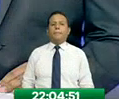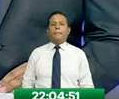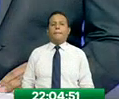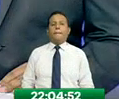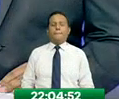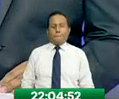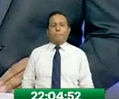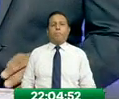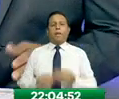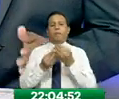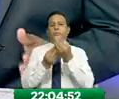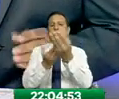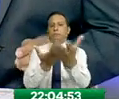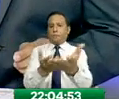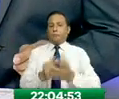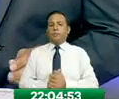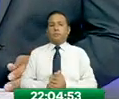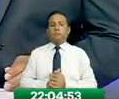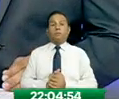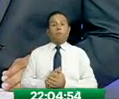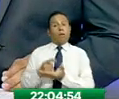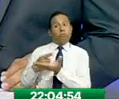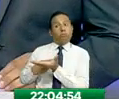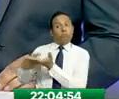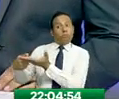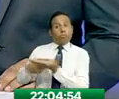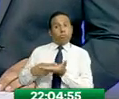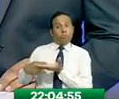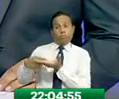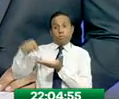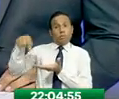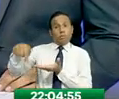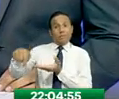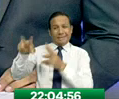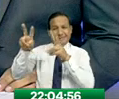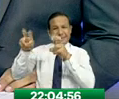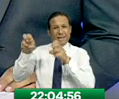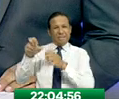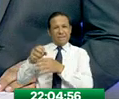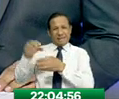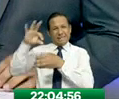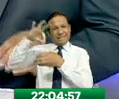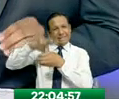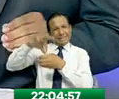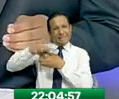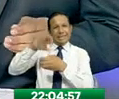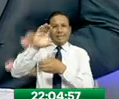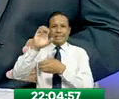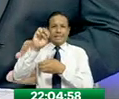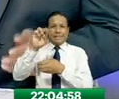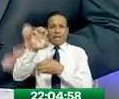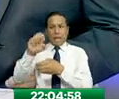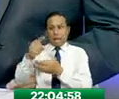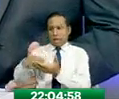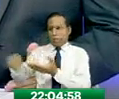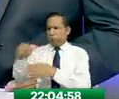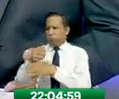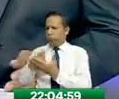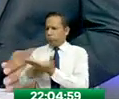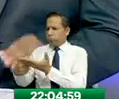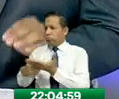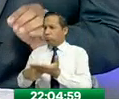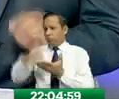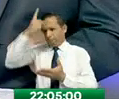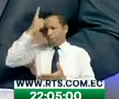Ahora les informamos que por unanimidad el Pleno del Consejo Nacional Electoral aprobó un informe técnico con lo que se mantienen sin